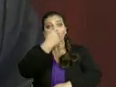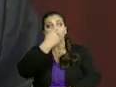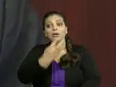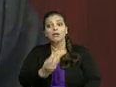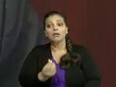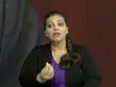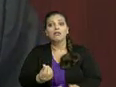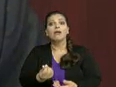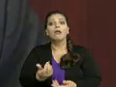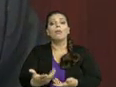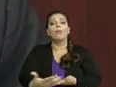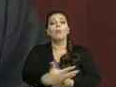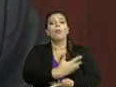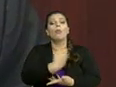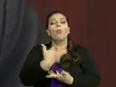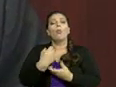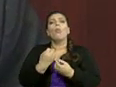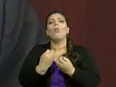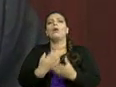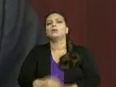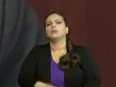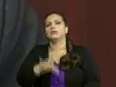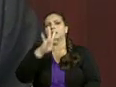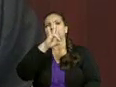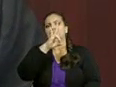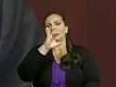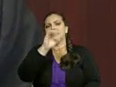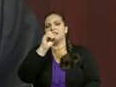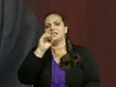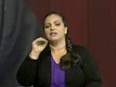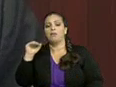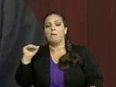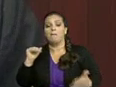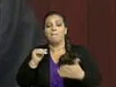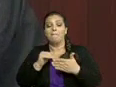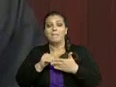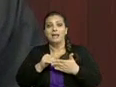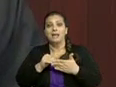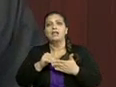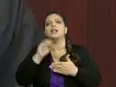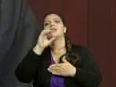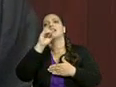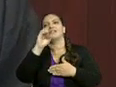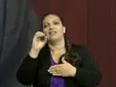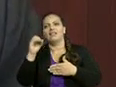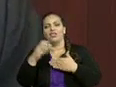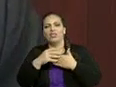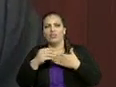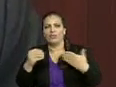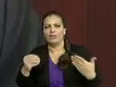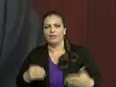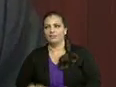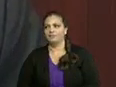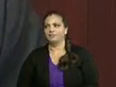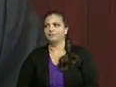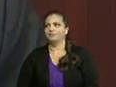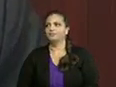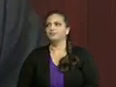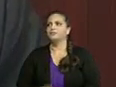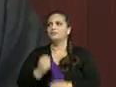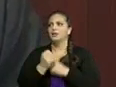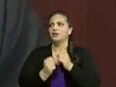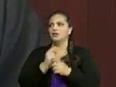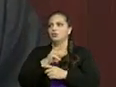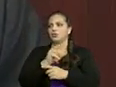de que no se ha subido el impuesto predial con relación al 2019, la recaudación estimada para el 2020 es